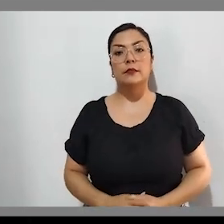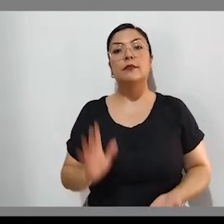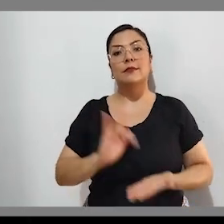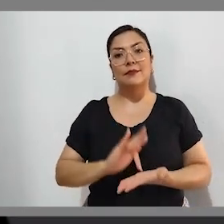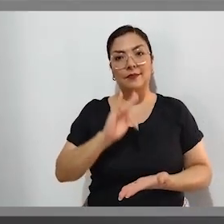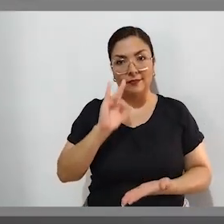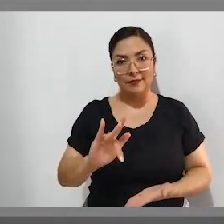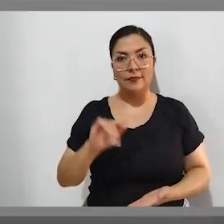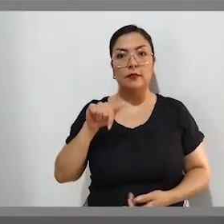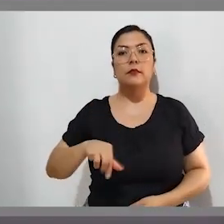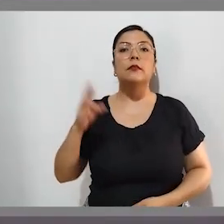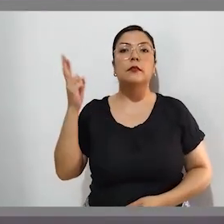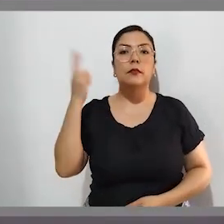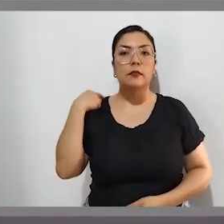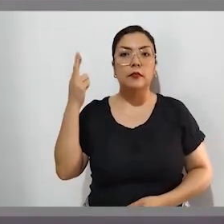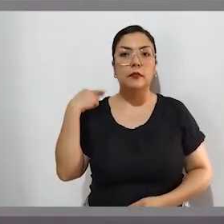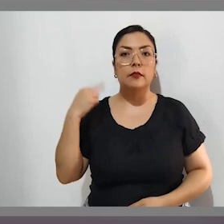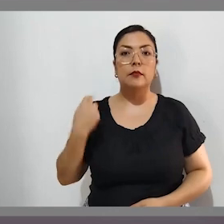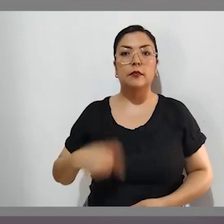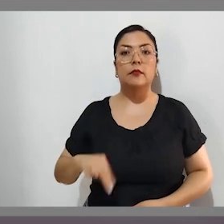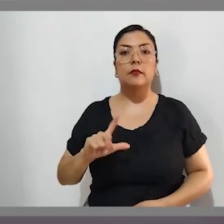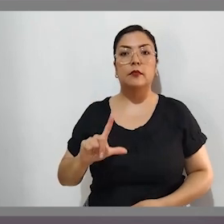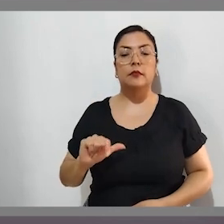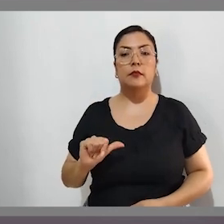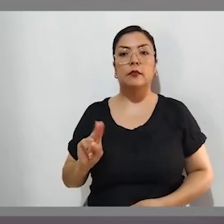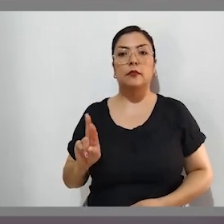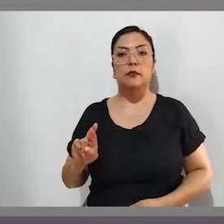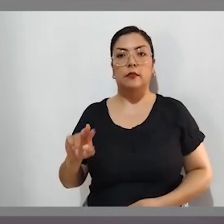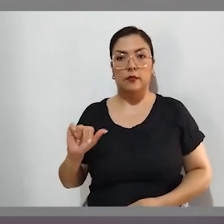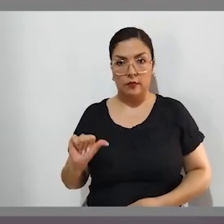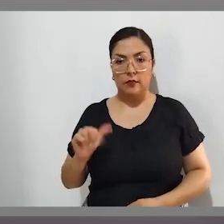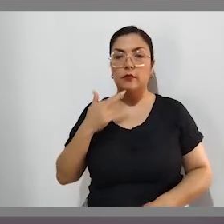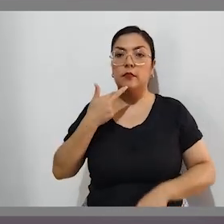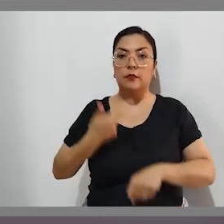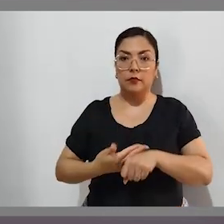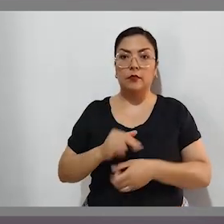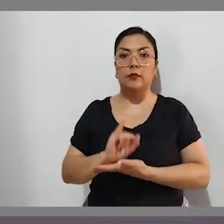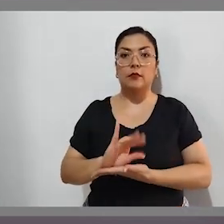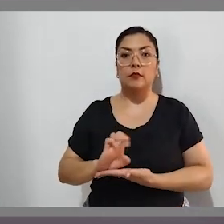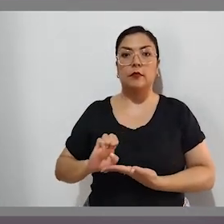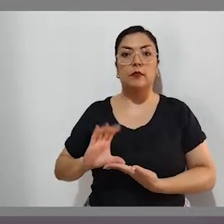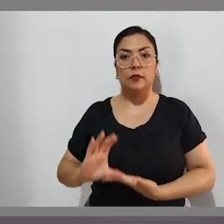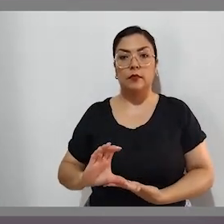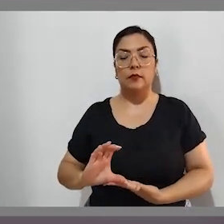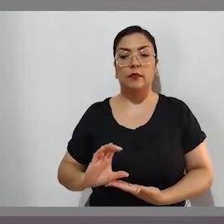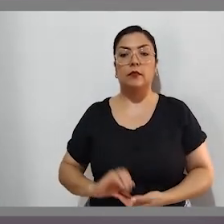Gracias por acompañarnos en una emisión más de La Urna, llevado hasta ustedes